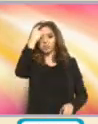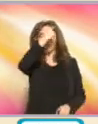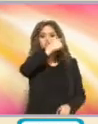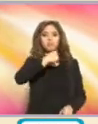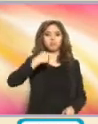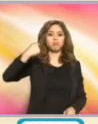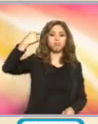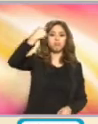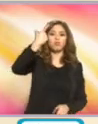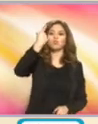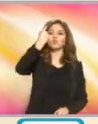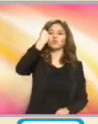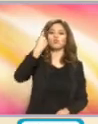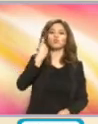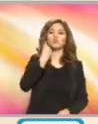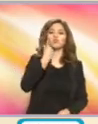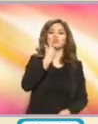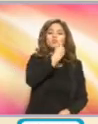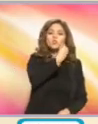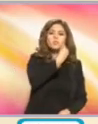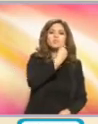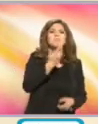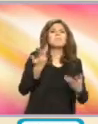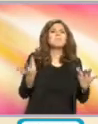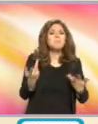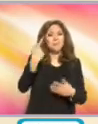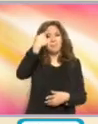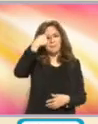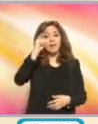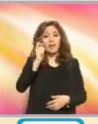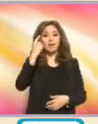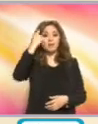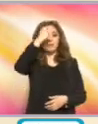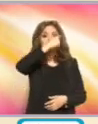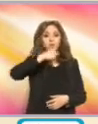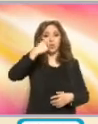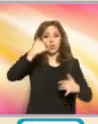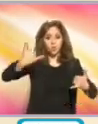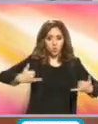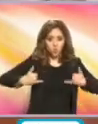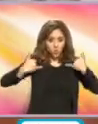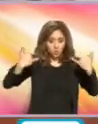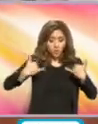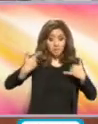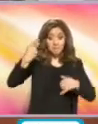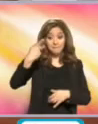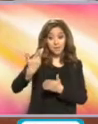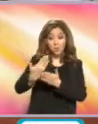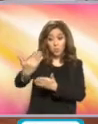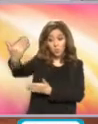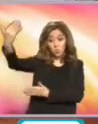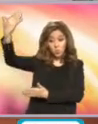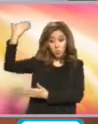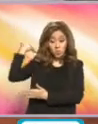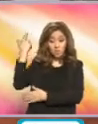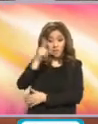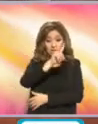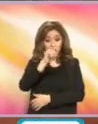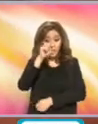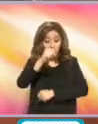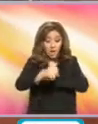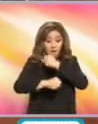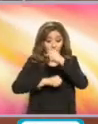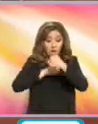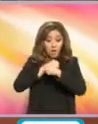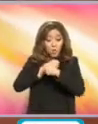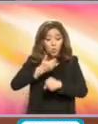lipoinyección facial. Este procedimiento nos sirve para rejuvenecer. Se hace desde hace más de 100 años aproximadamente,